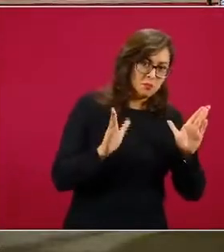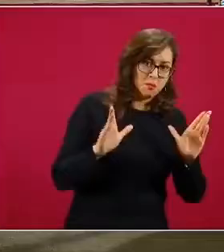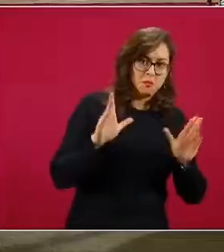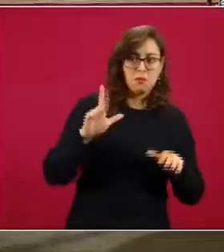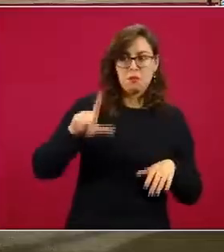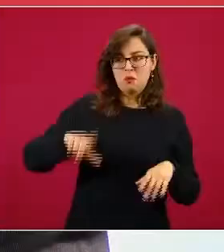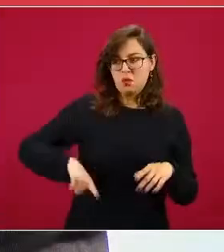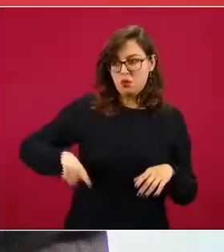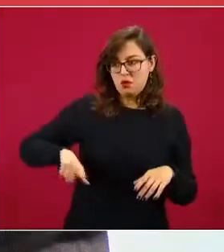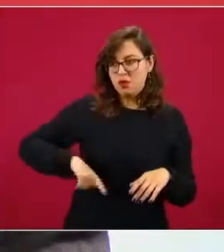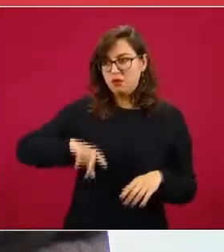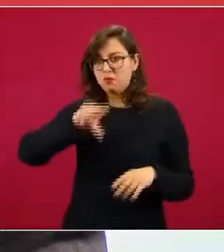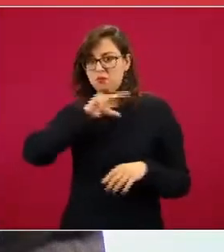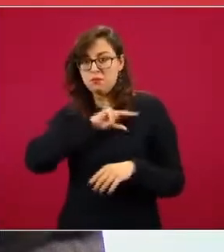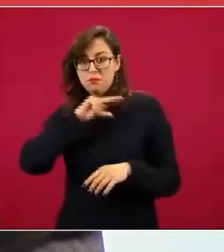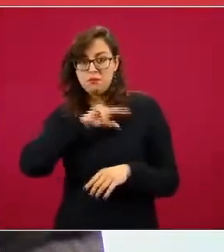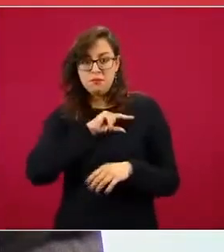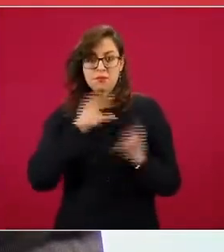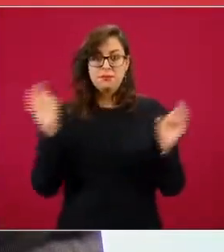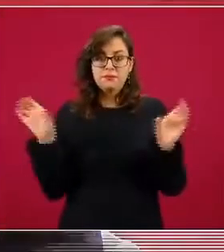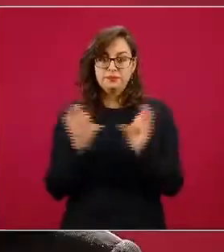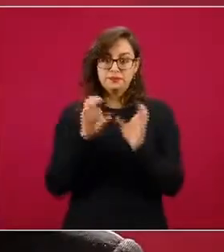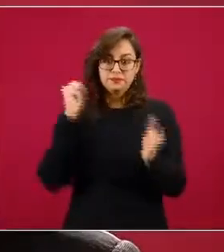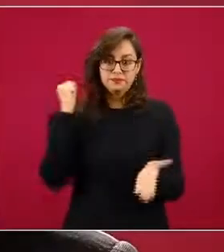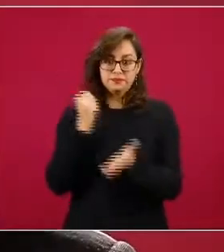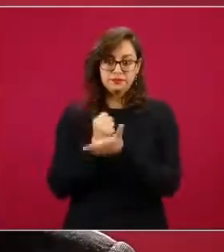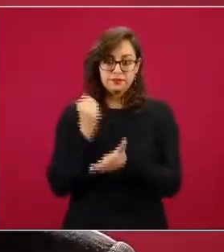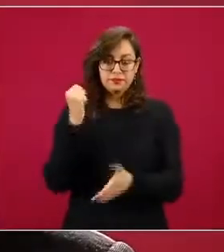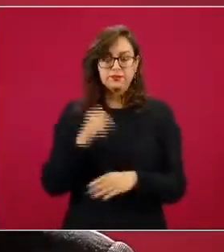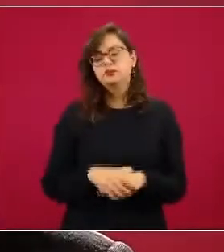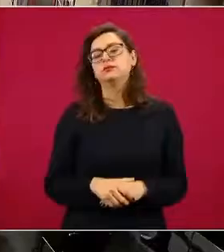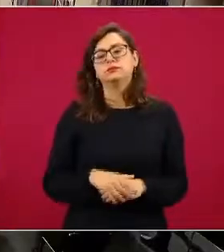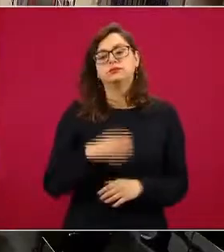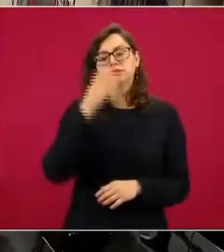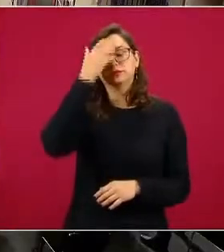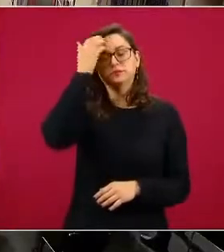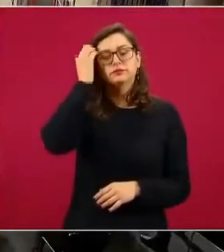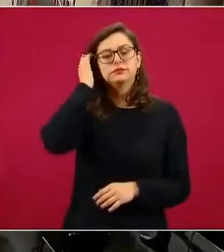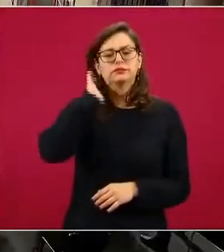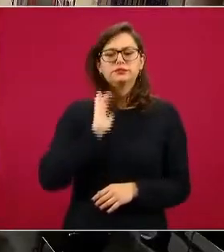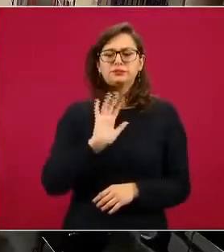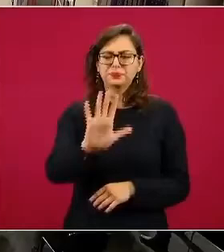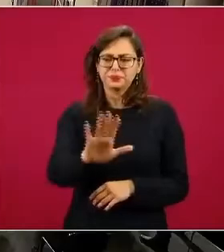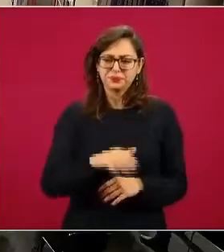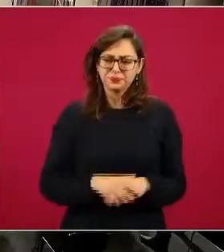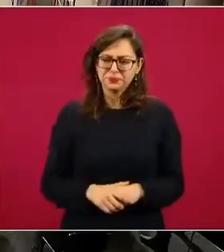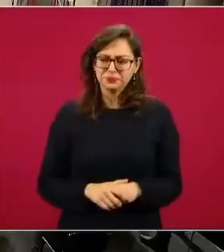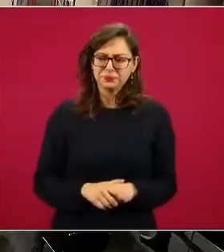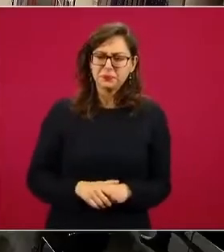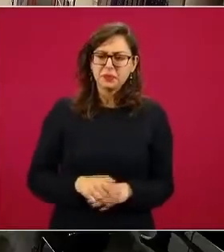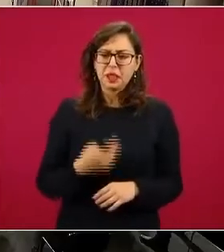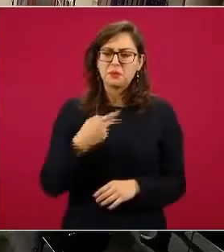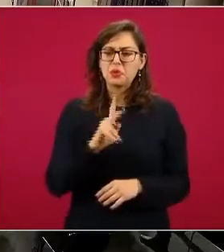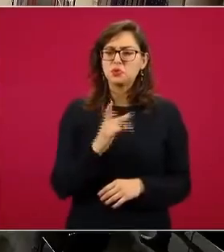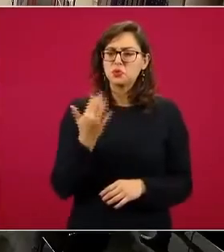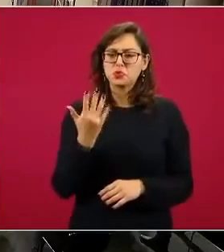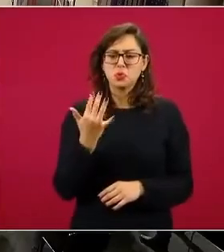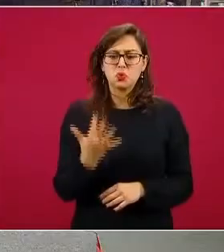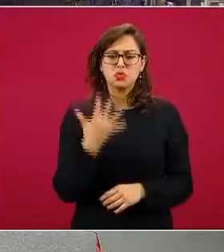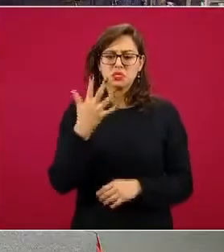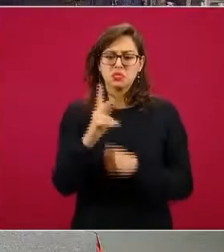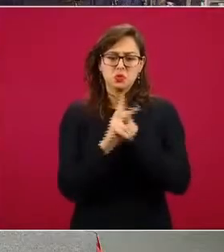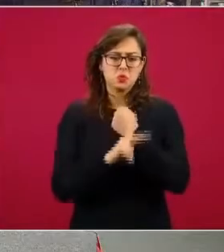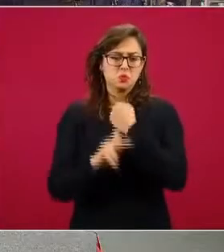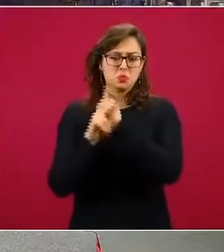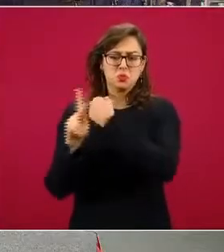medicamentos que tengan una certificación. Doctor, sin embargo, en esta misma lógica y tomando en cuenta que los 55 países que están